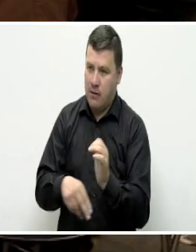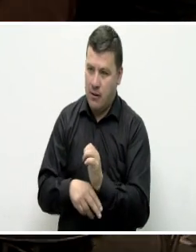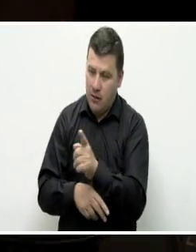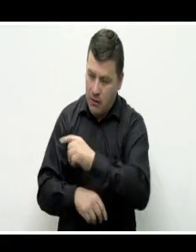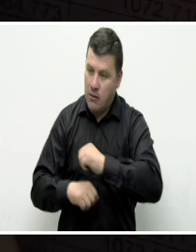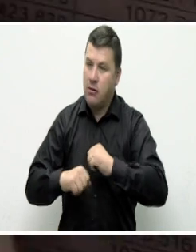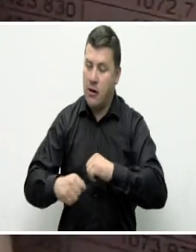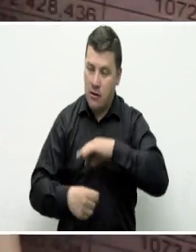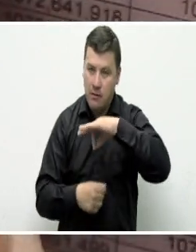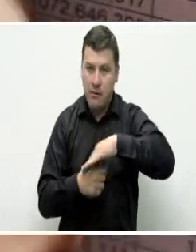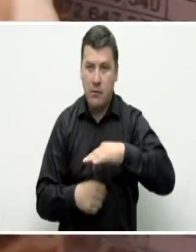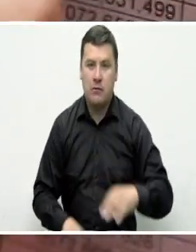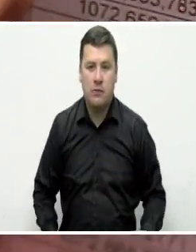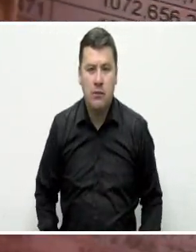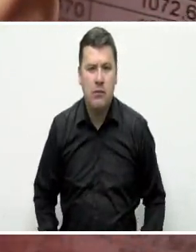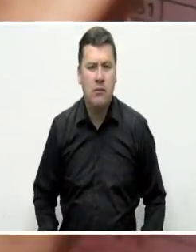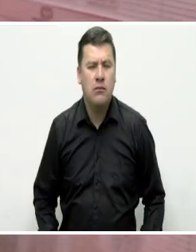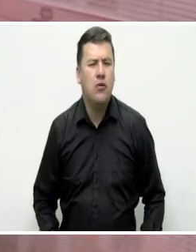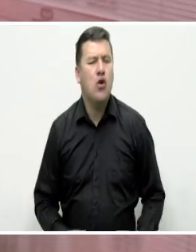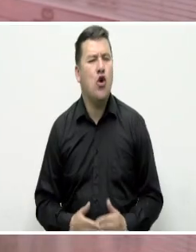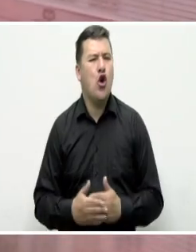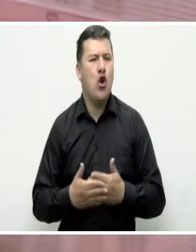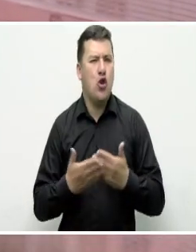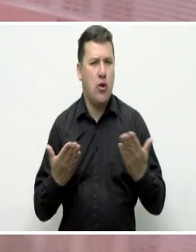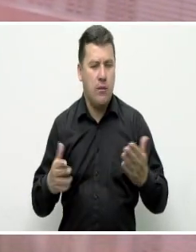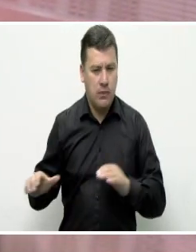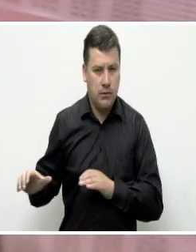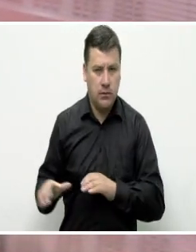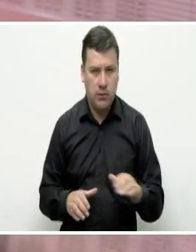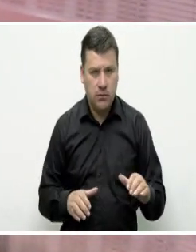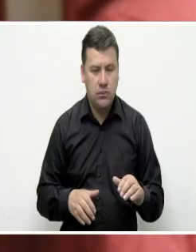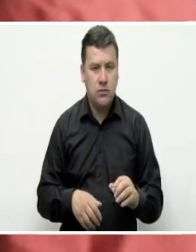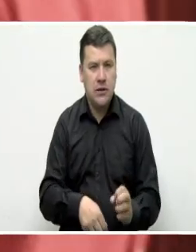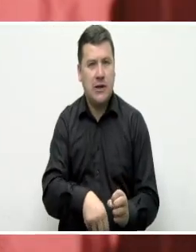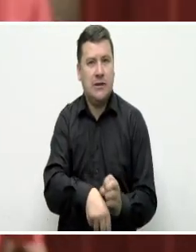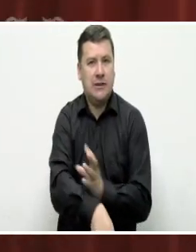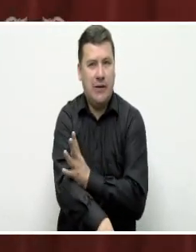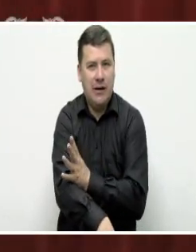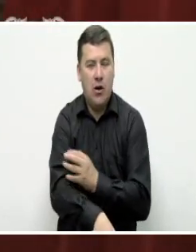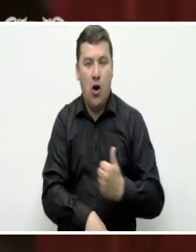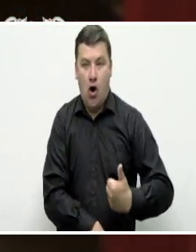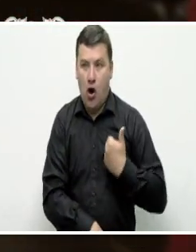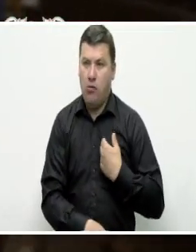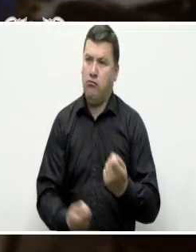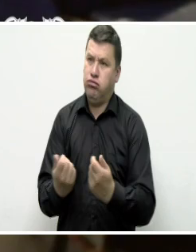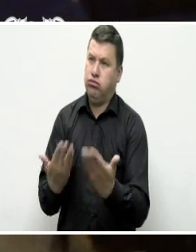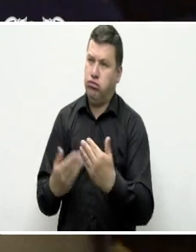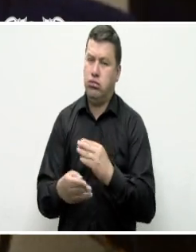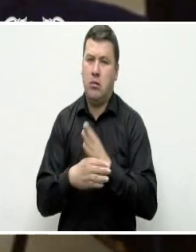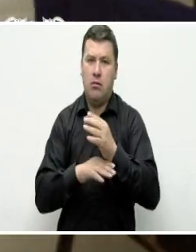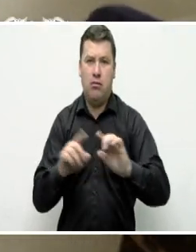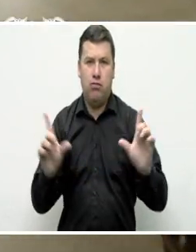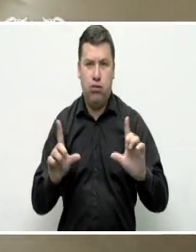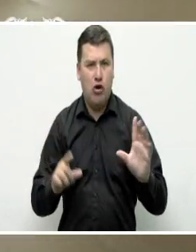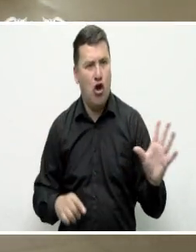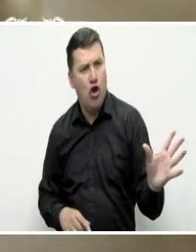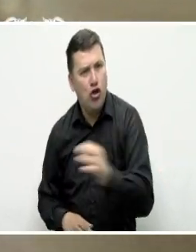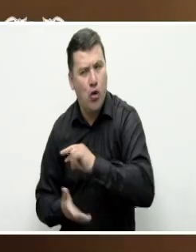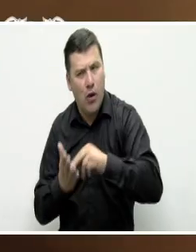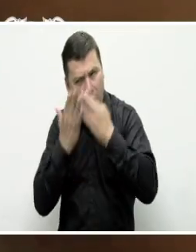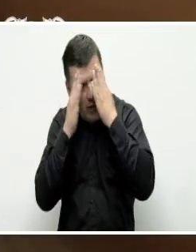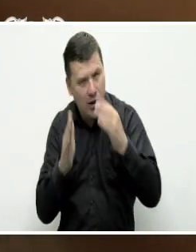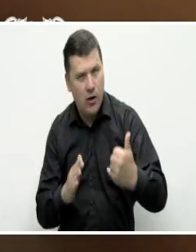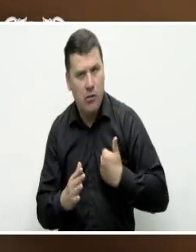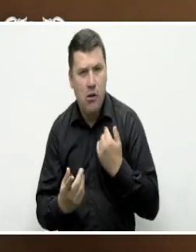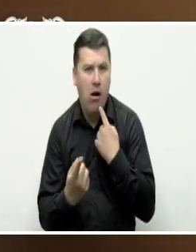voto. La estrategia contempló una serie de acciones como la sensibilización a los jóvenes a través del programa Todos Somos Democracia y